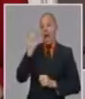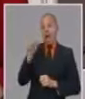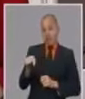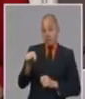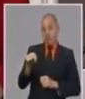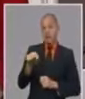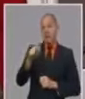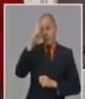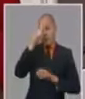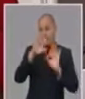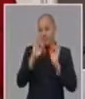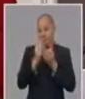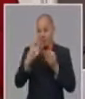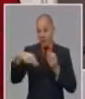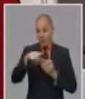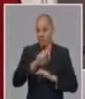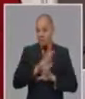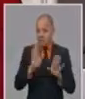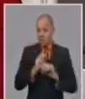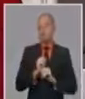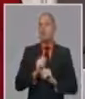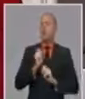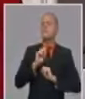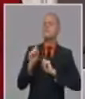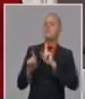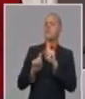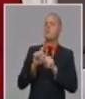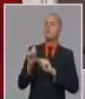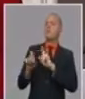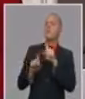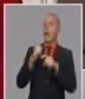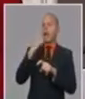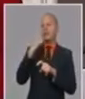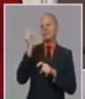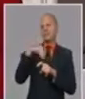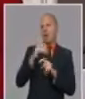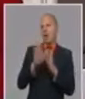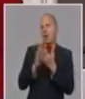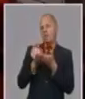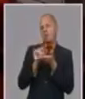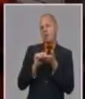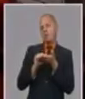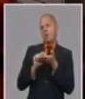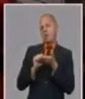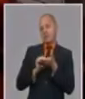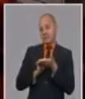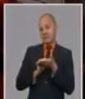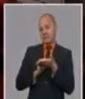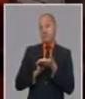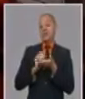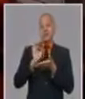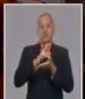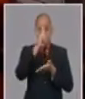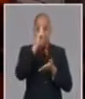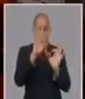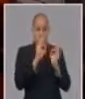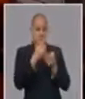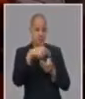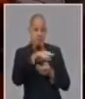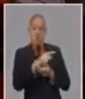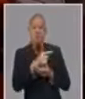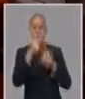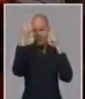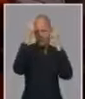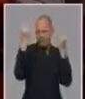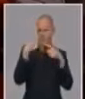importante, y sobre todo por algo que decía la doctora Consuelo, que ese médico, esa enfermera, ese equipo que lleva tantos años